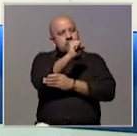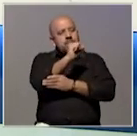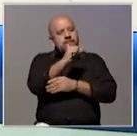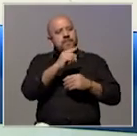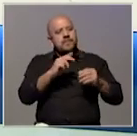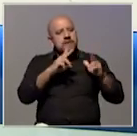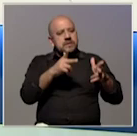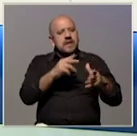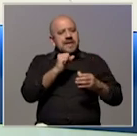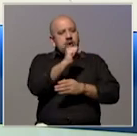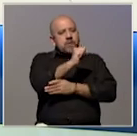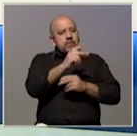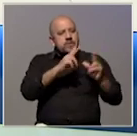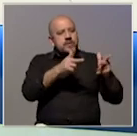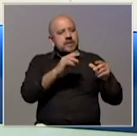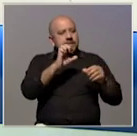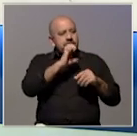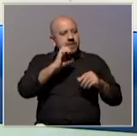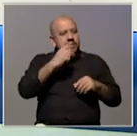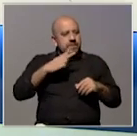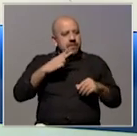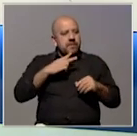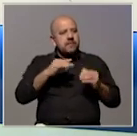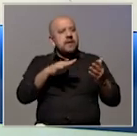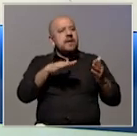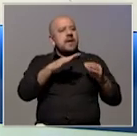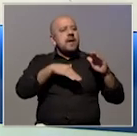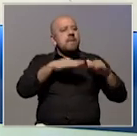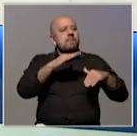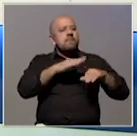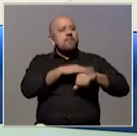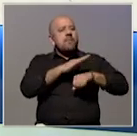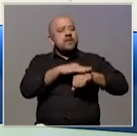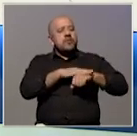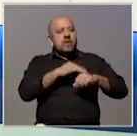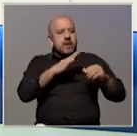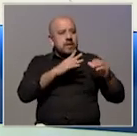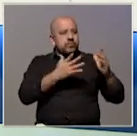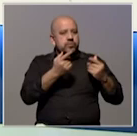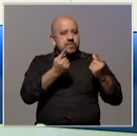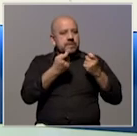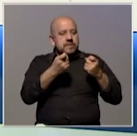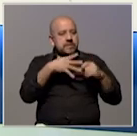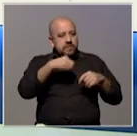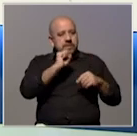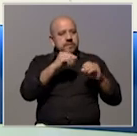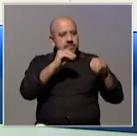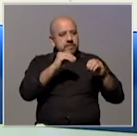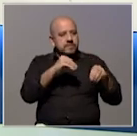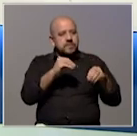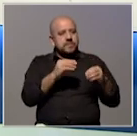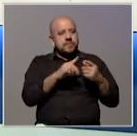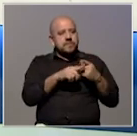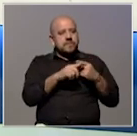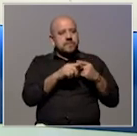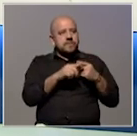la recurrencia de empresas privadas para momentos de picos desde demanda o de necesidad de recolectar residuos o de limpieza en la ciudad